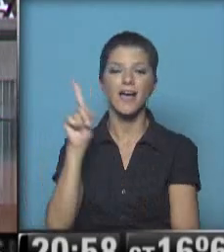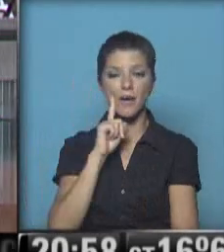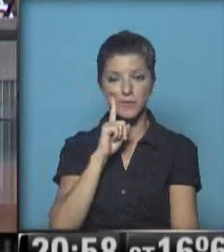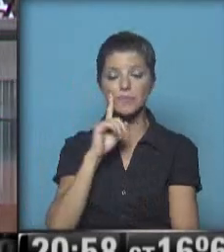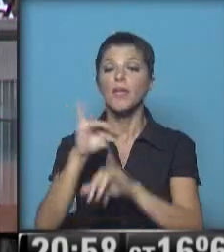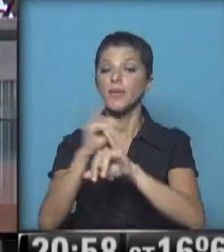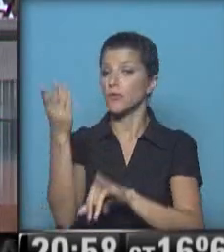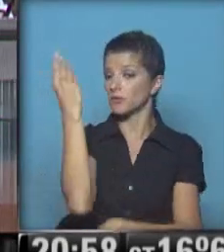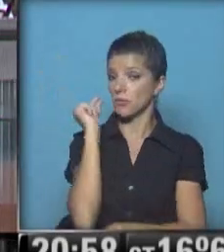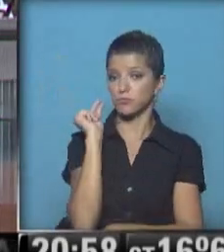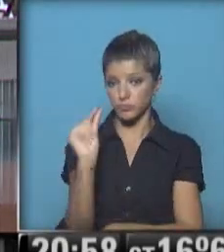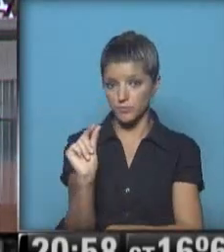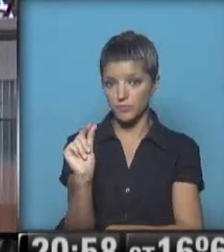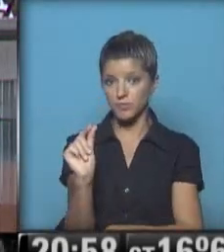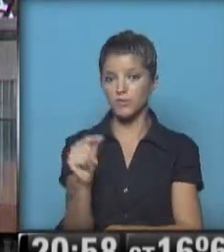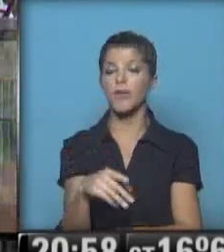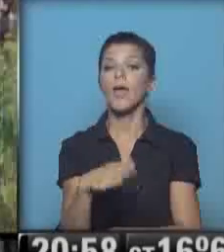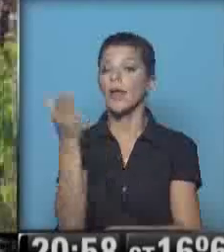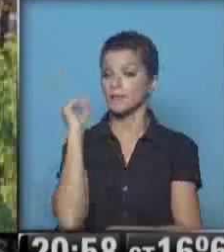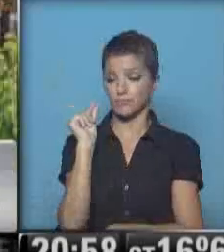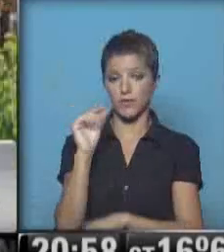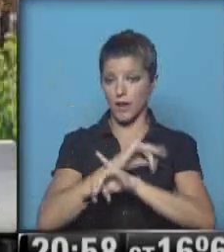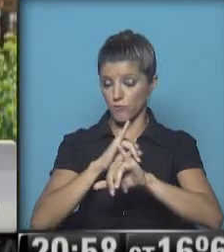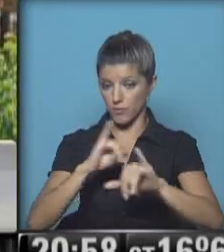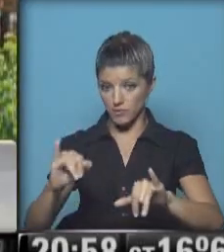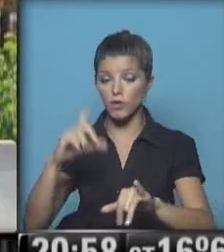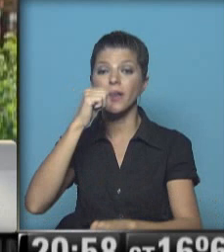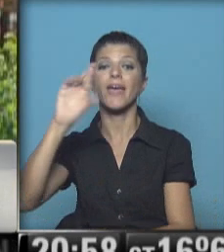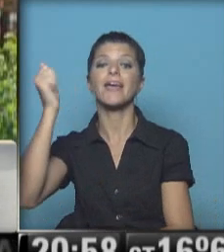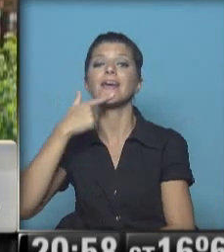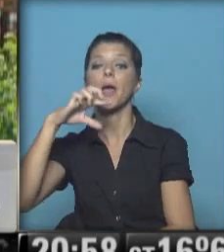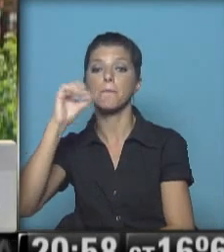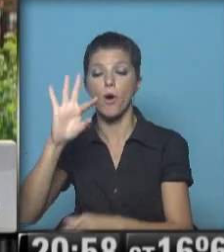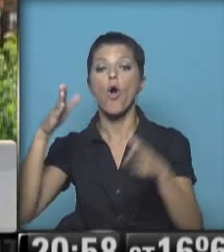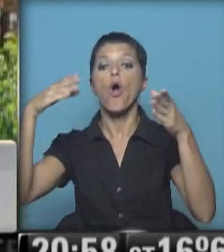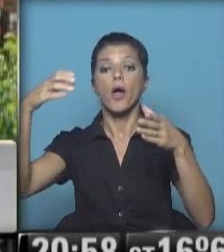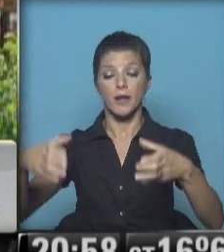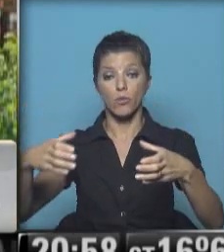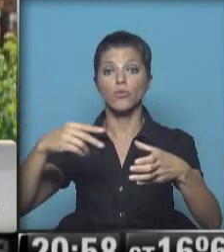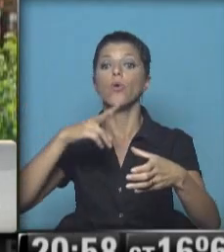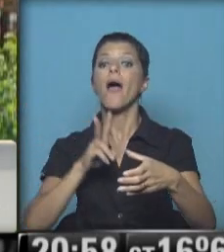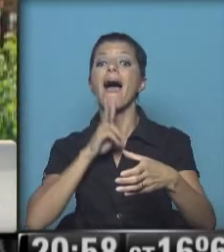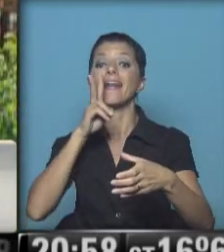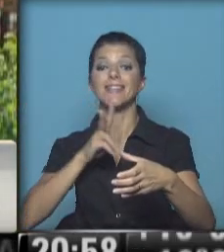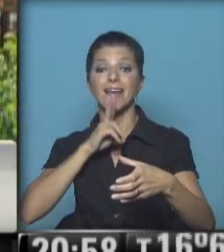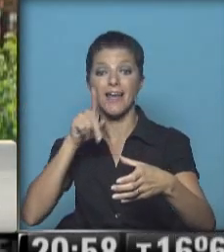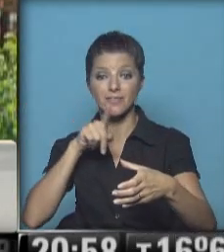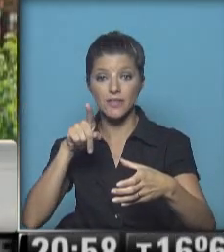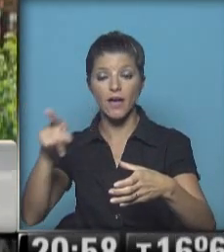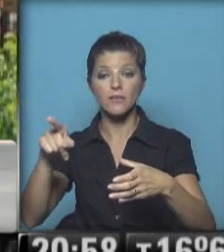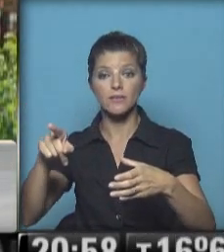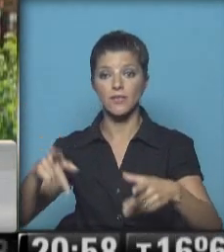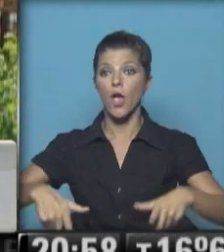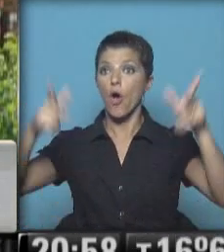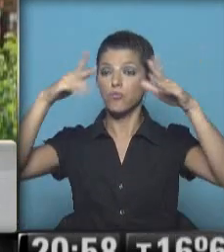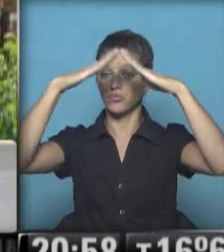Información de último momento, nos instalamos con la noticia. Allí en Villa Crespo, en el Club Atlanta, se cayó parte del montaje